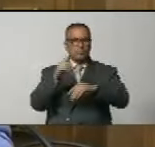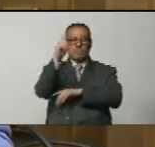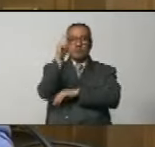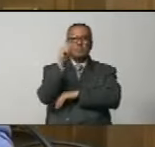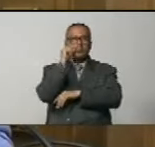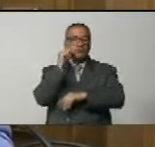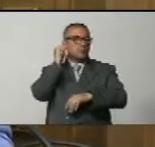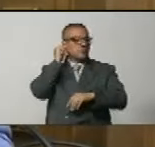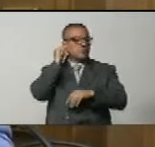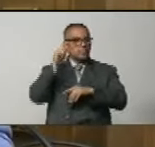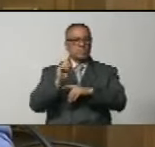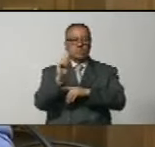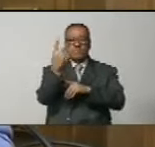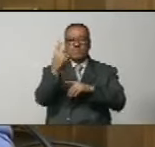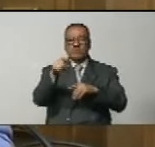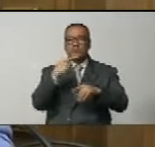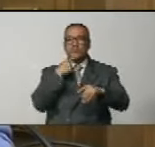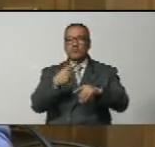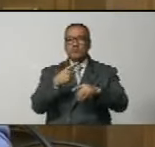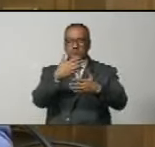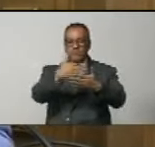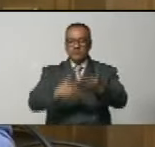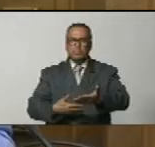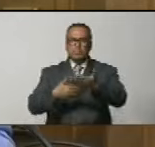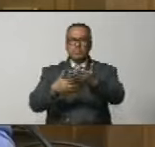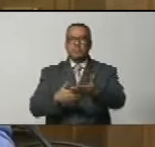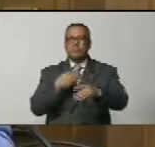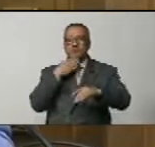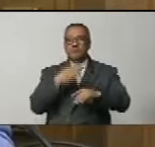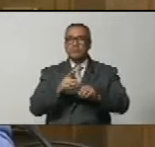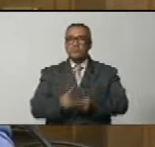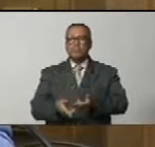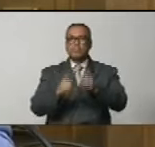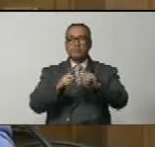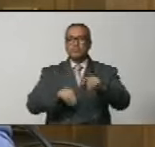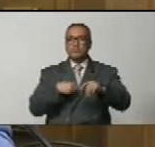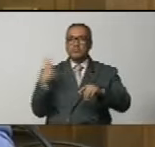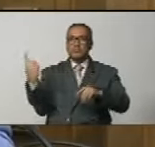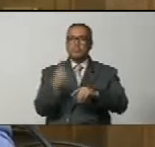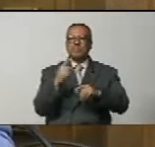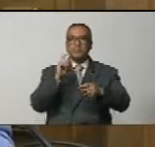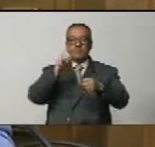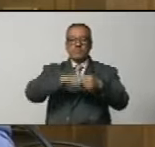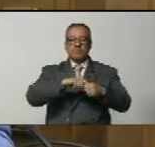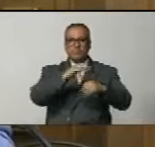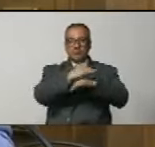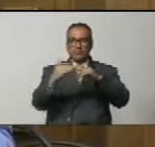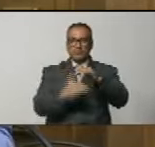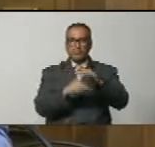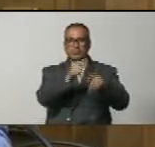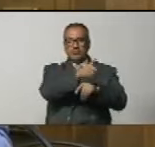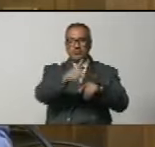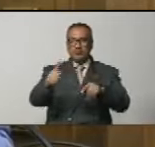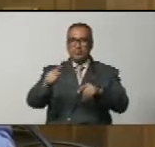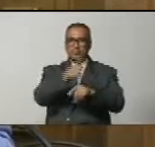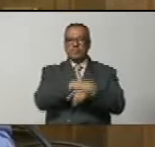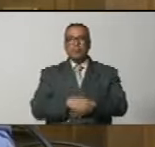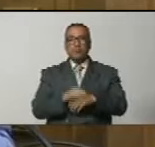diputadas y los diputados principales indicados en lista anexa, solicitando permiso para ausentarse e incorporar a sus suplentes respectivos.